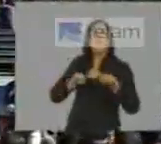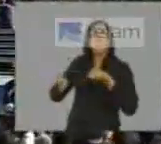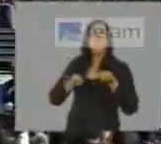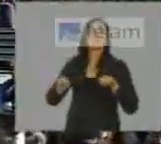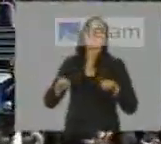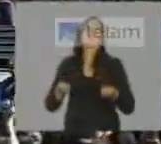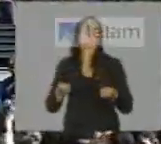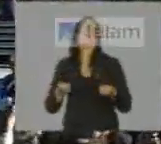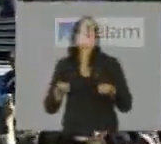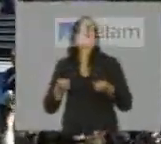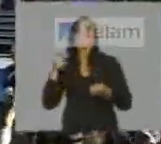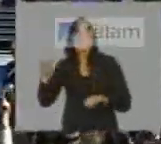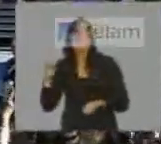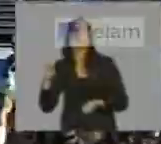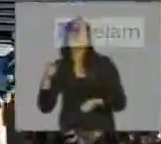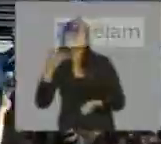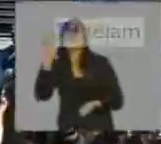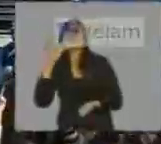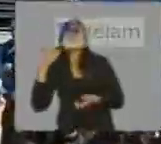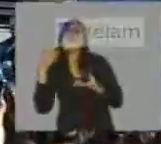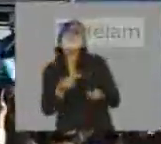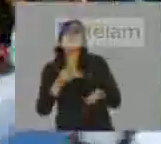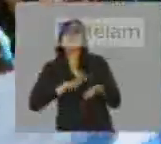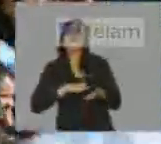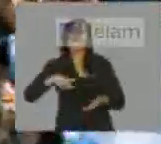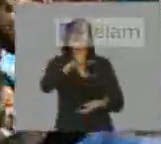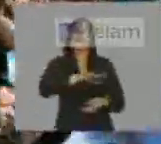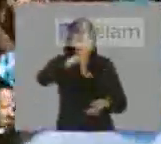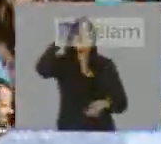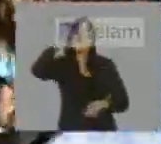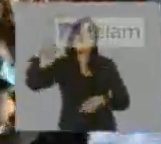hablaba de los pueblos originarios.